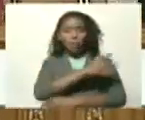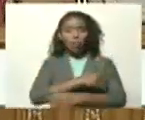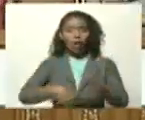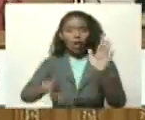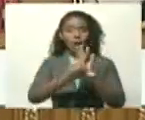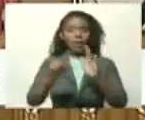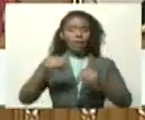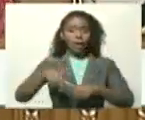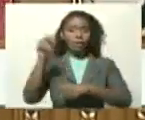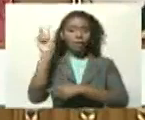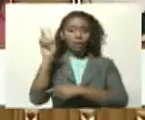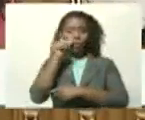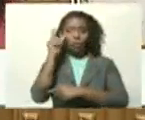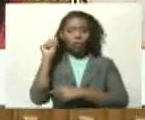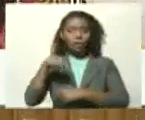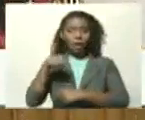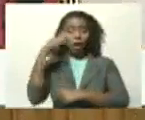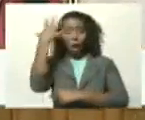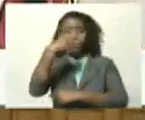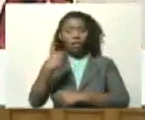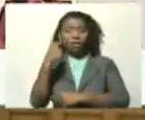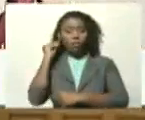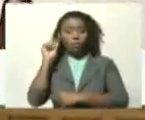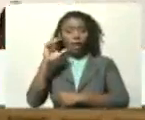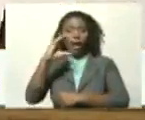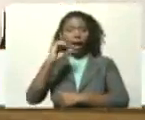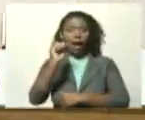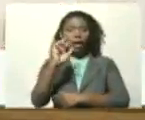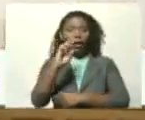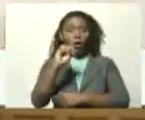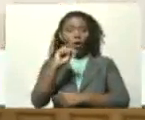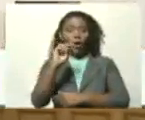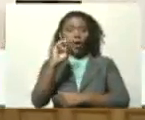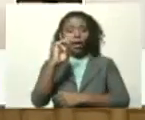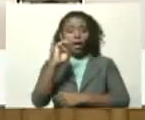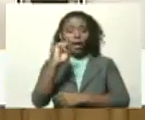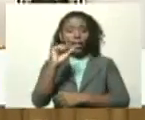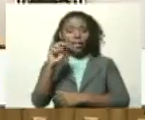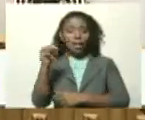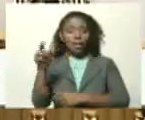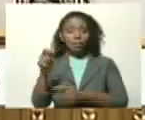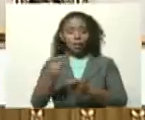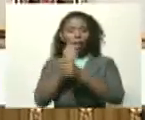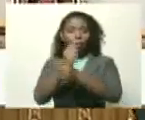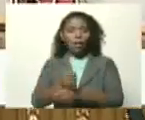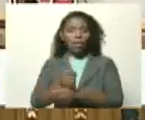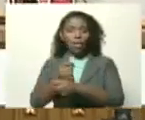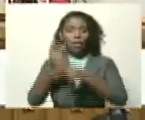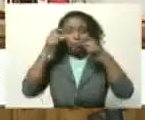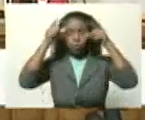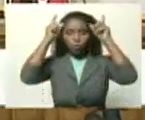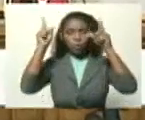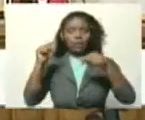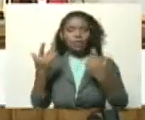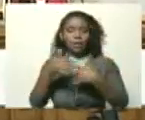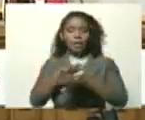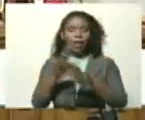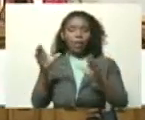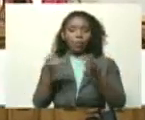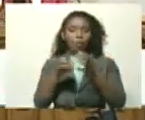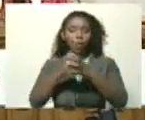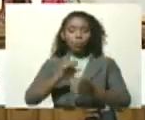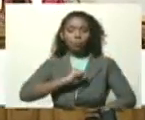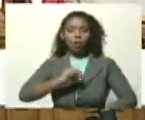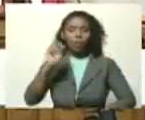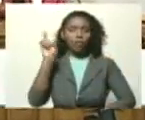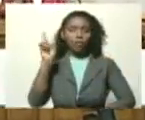Legislativo venezolano. Esta joven caroreña, egresada de la Universidad Simón Rodríguez, integrante del partido político Somos